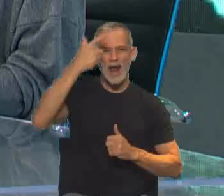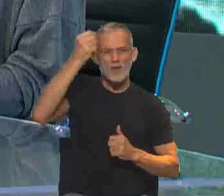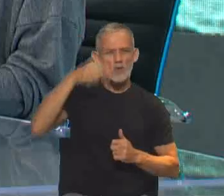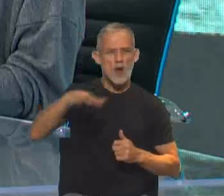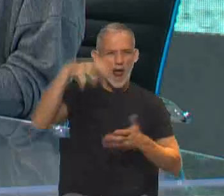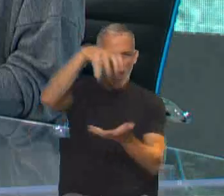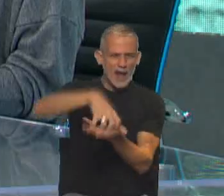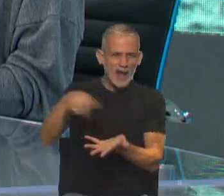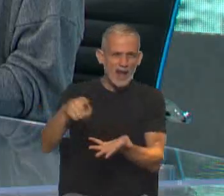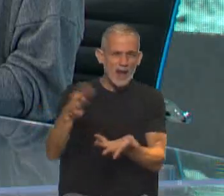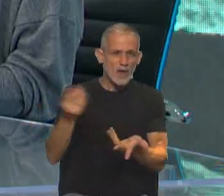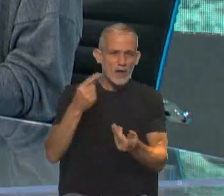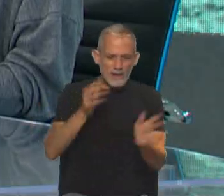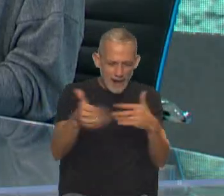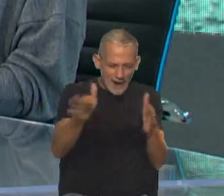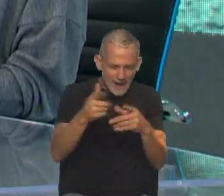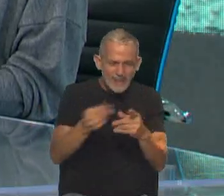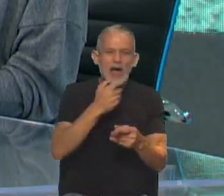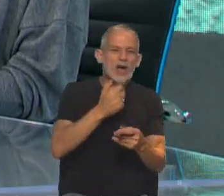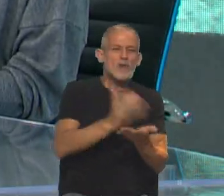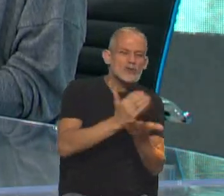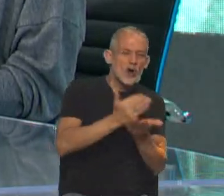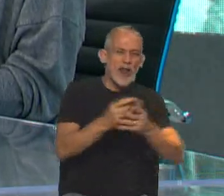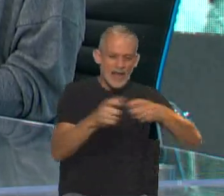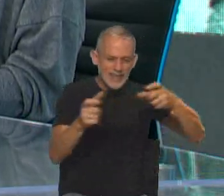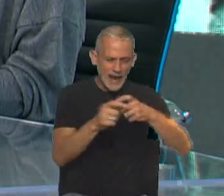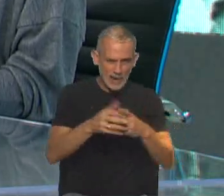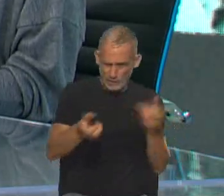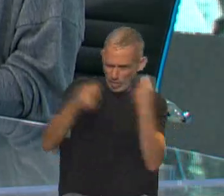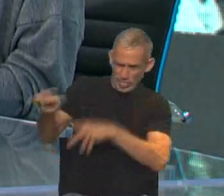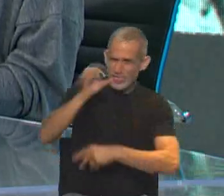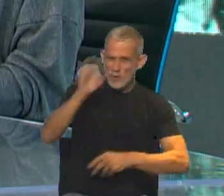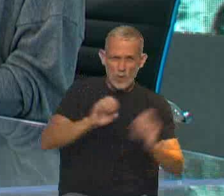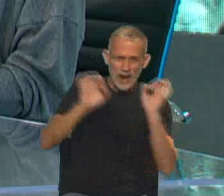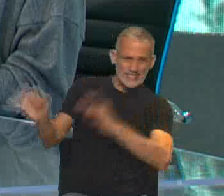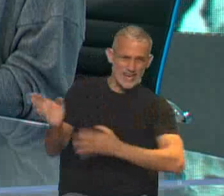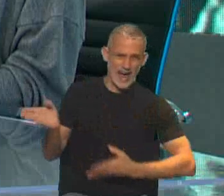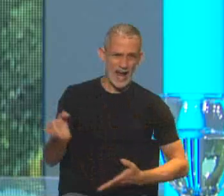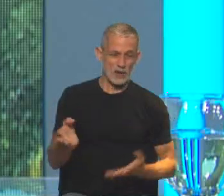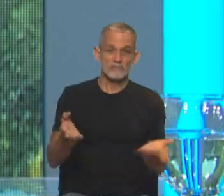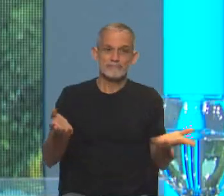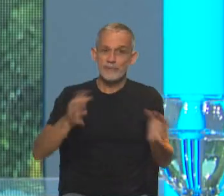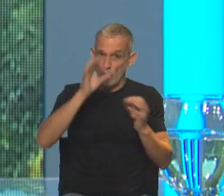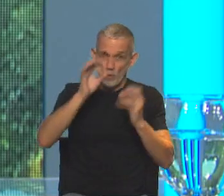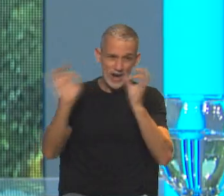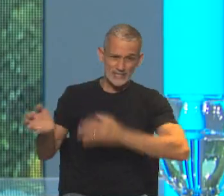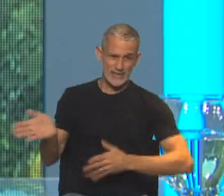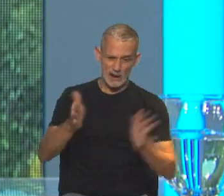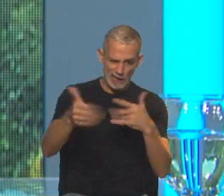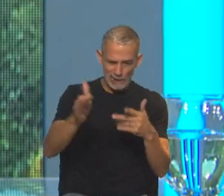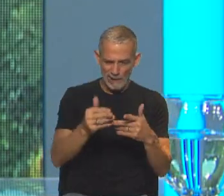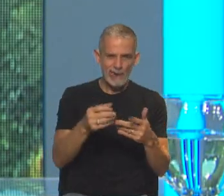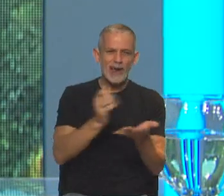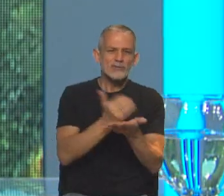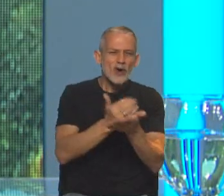y armar las cajitas con los chocolates y las cartitas que nunca llegaron, ¿no? Nunca llegaron. Nunca llegaron. Mismo hay muchos testimonios